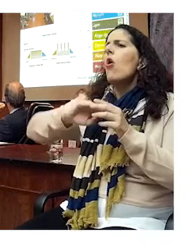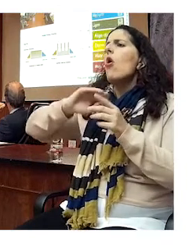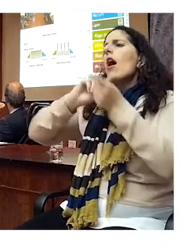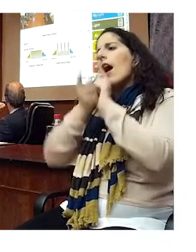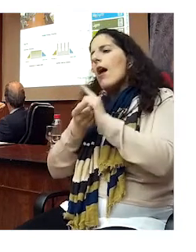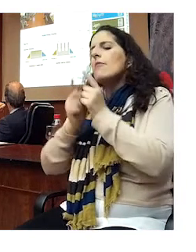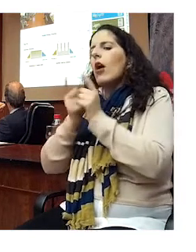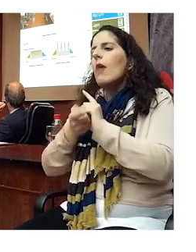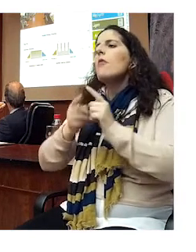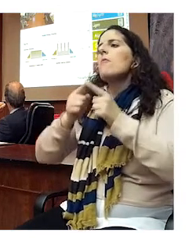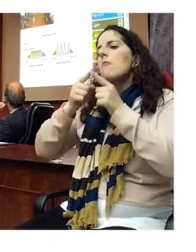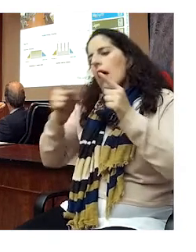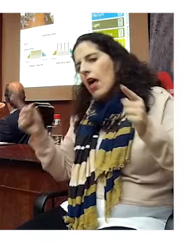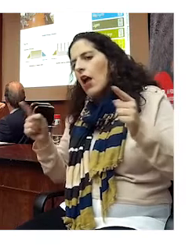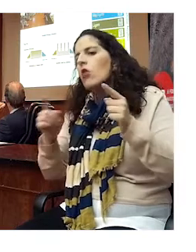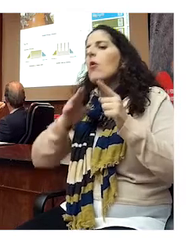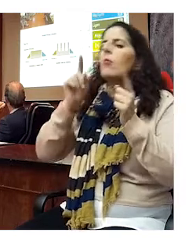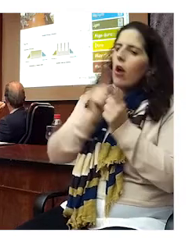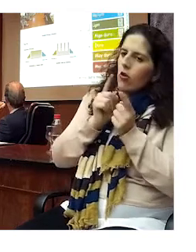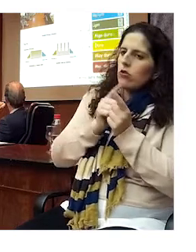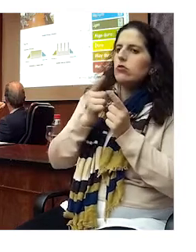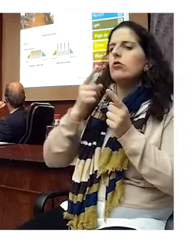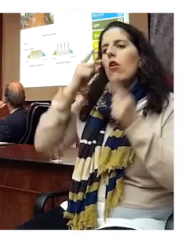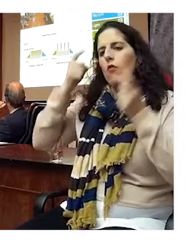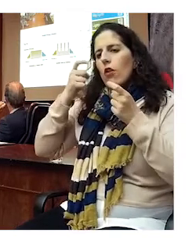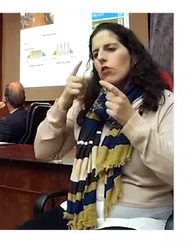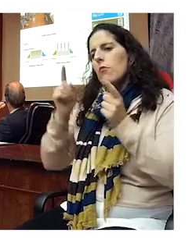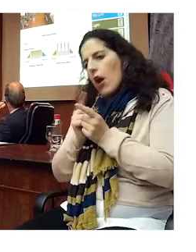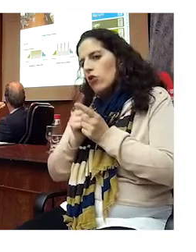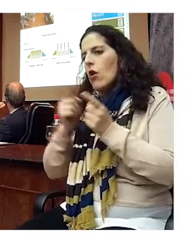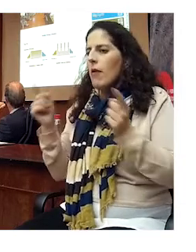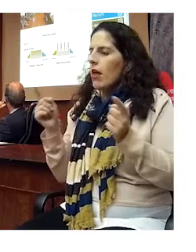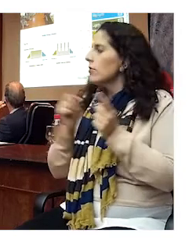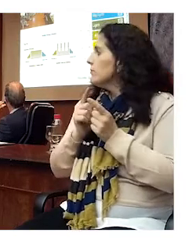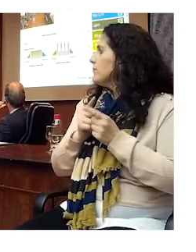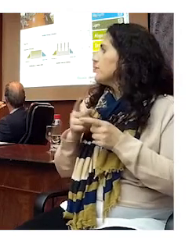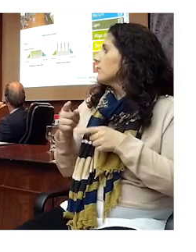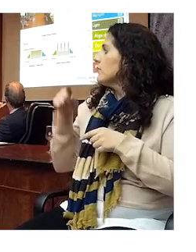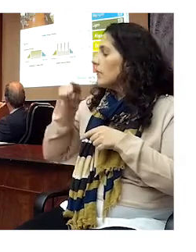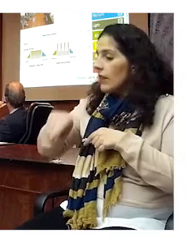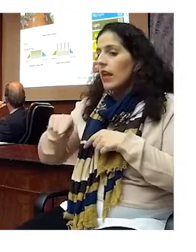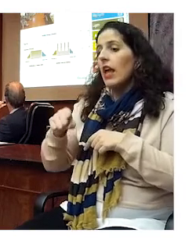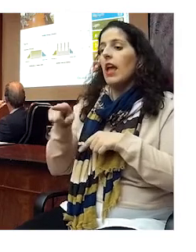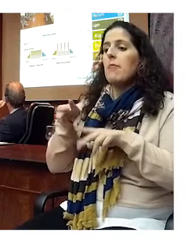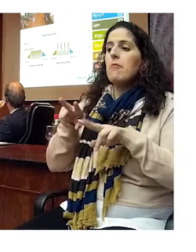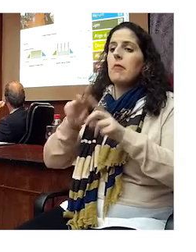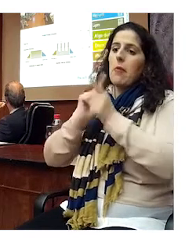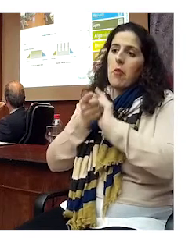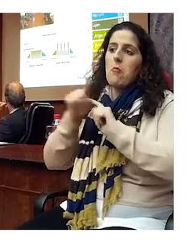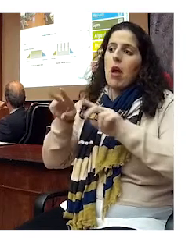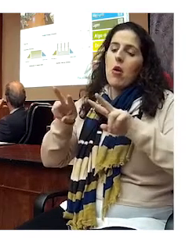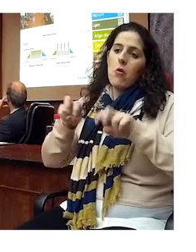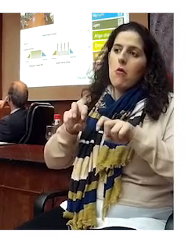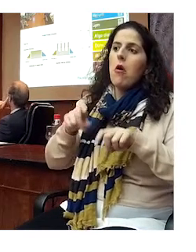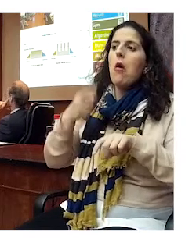alterna con periodos más amplios de intensidad muy ligera. Este tipo de ejercicio es, digamos,